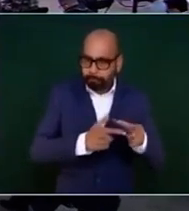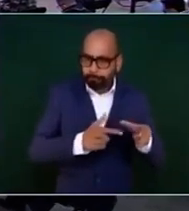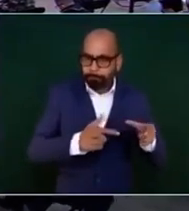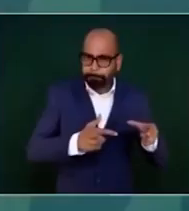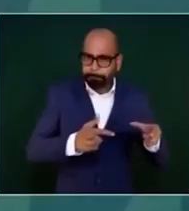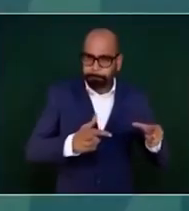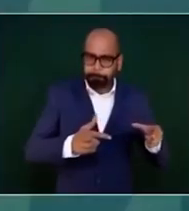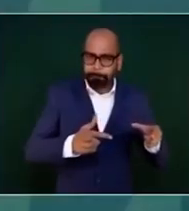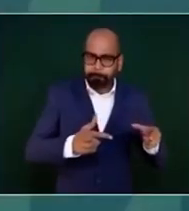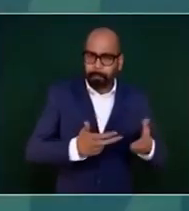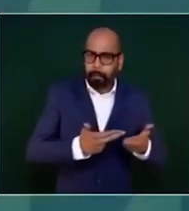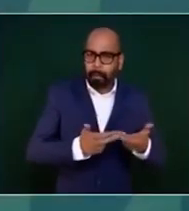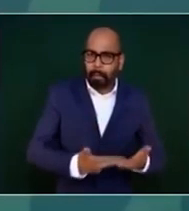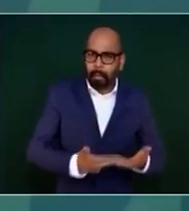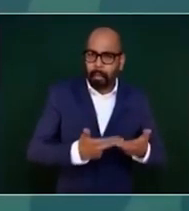reserva